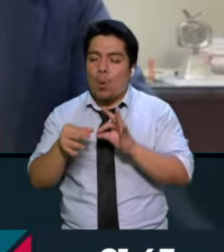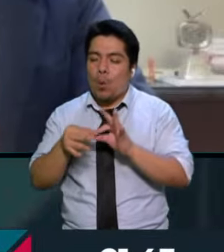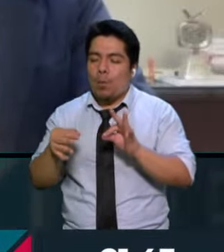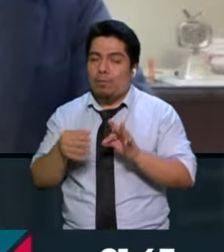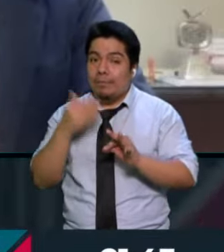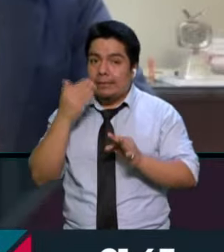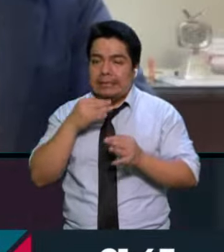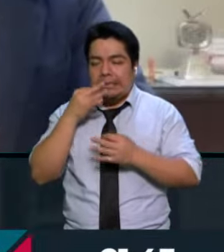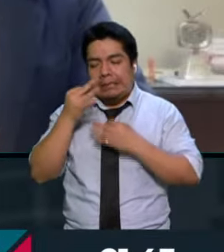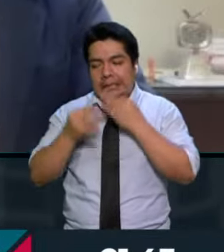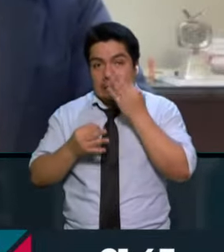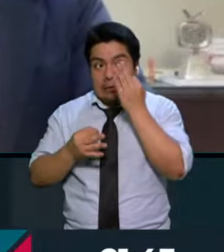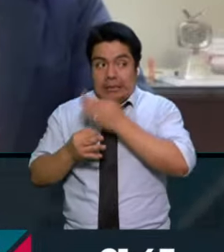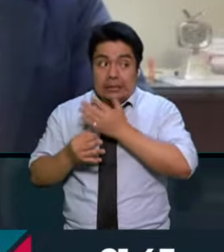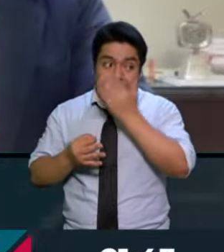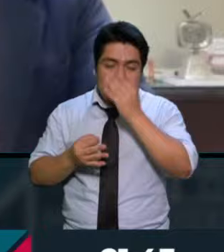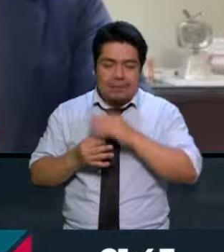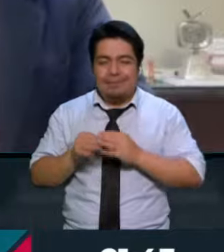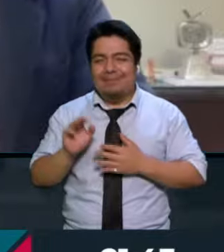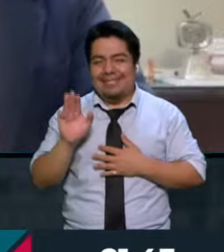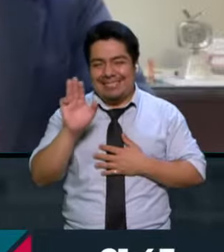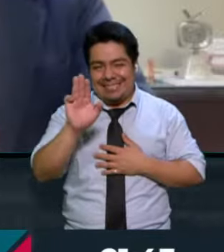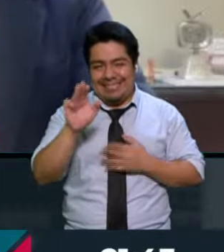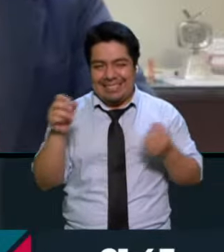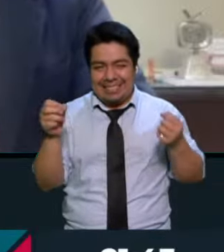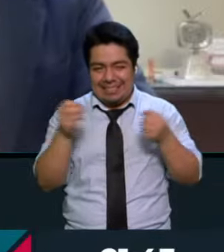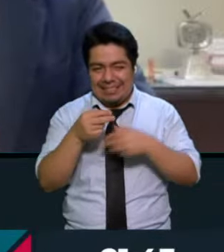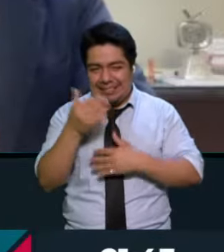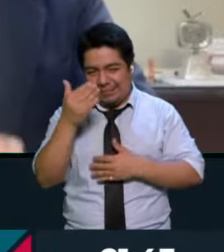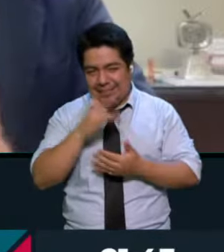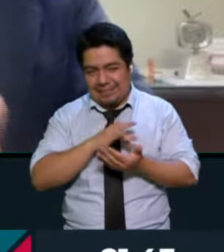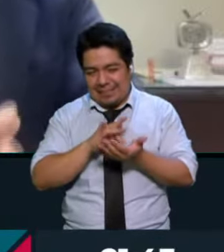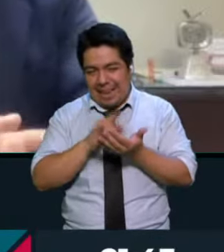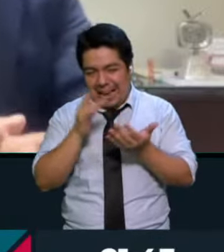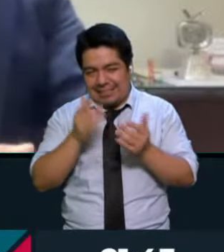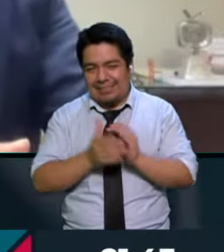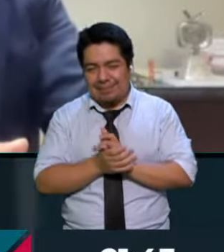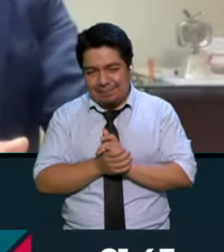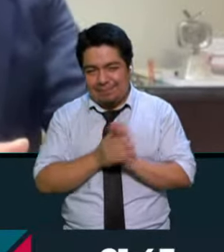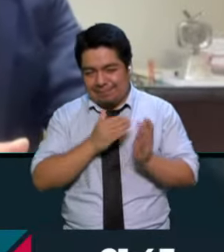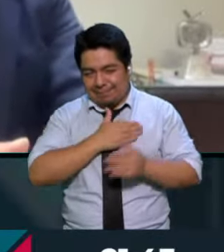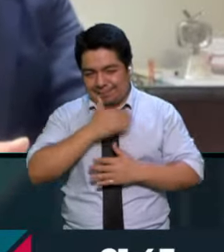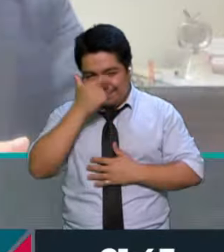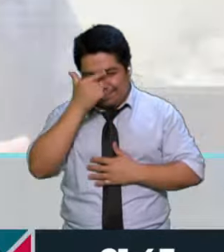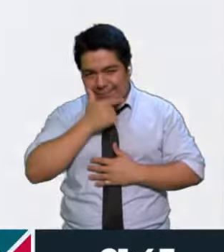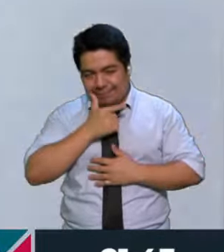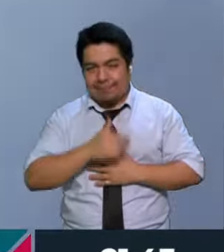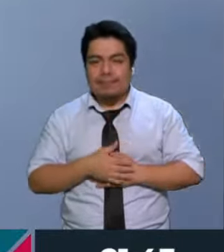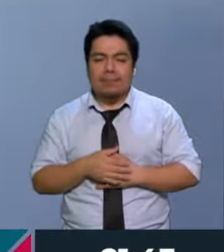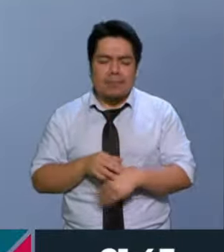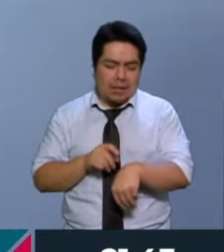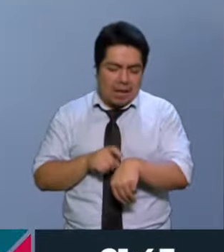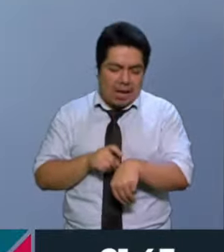que circulan por ahí. Nos vemos la otra semana. Muchas gracias. Hasta la próxima. Bonita noche. Igualmente. Vamos rapidísimo a